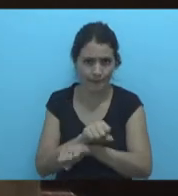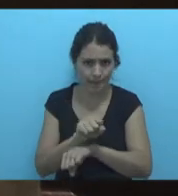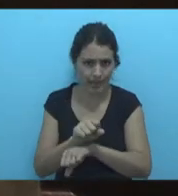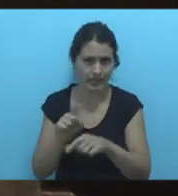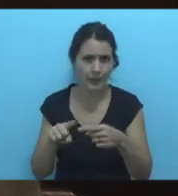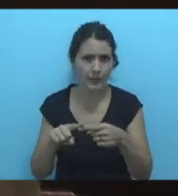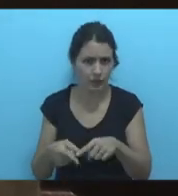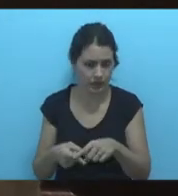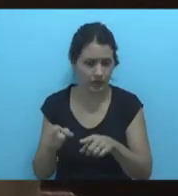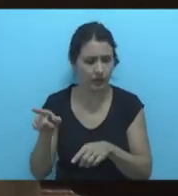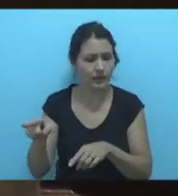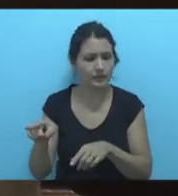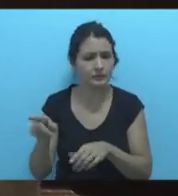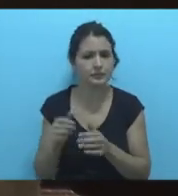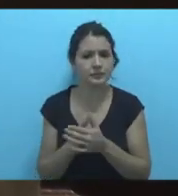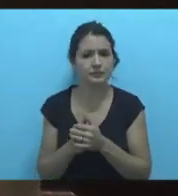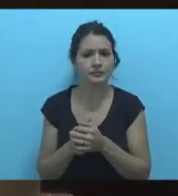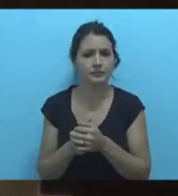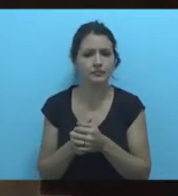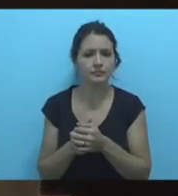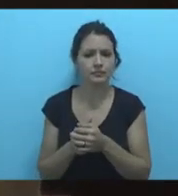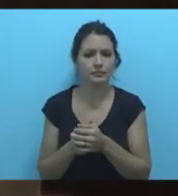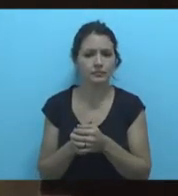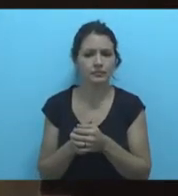Bueno, Juan Evazo no solo fue